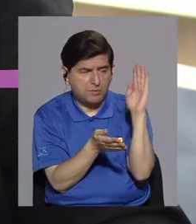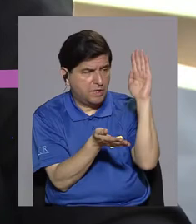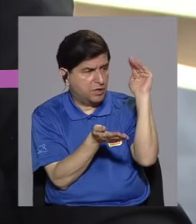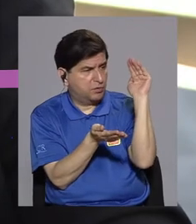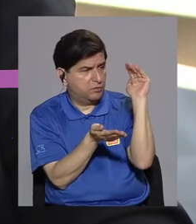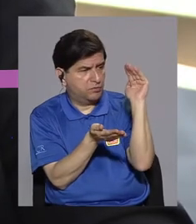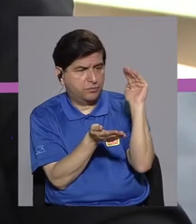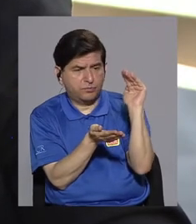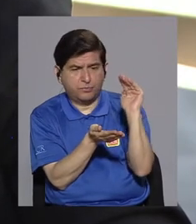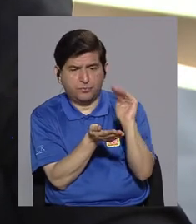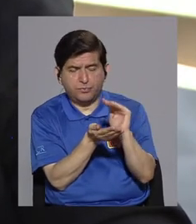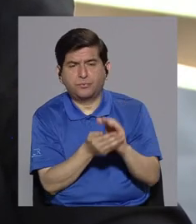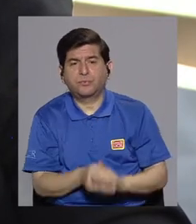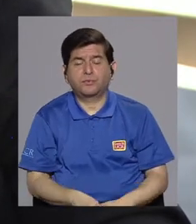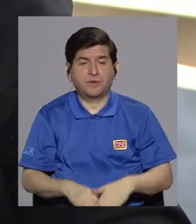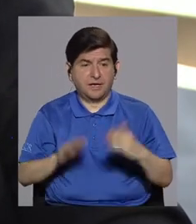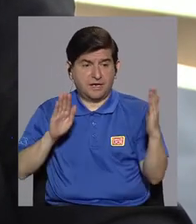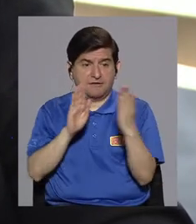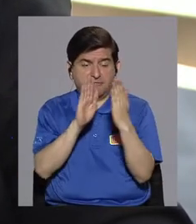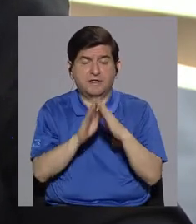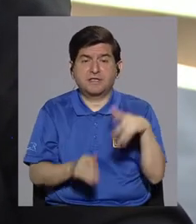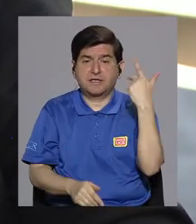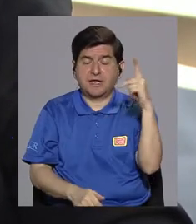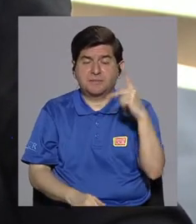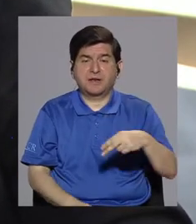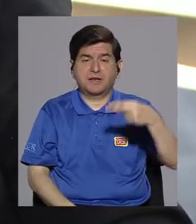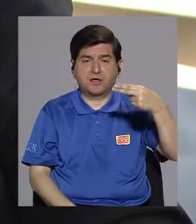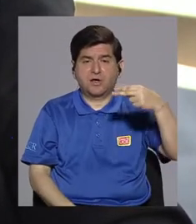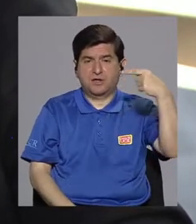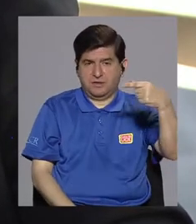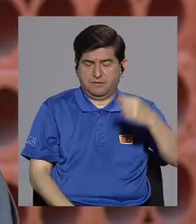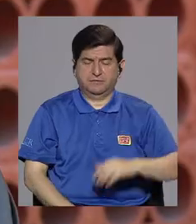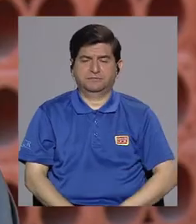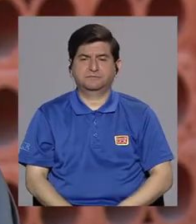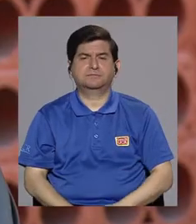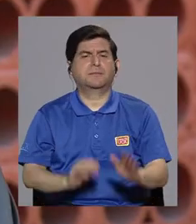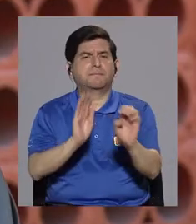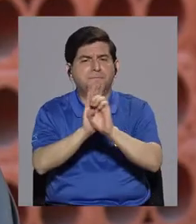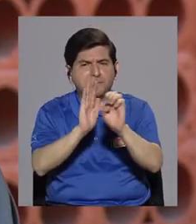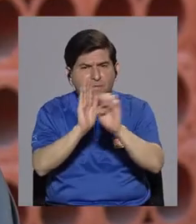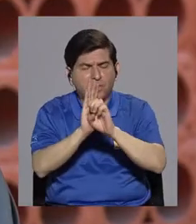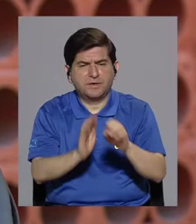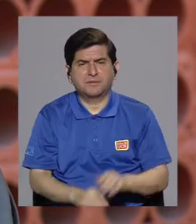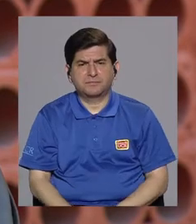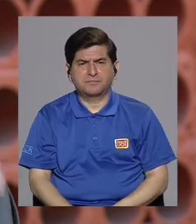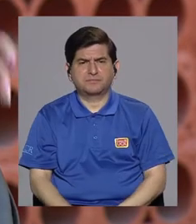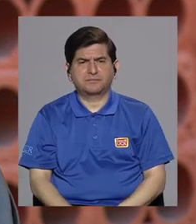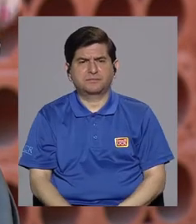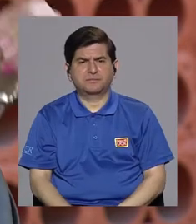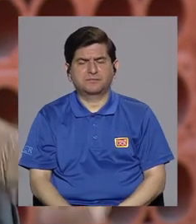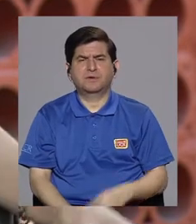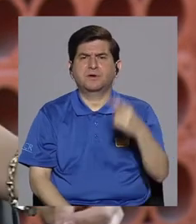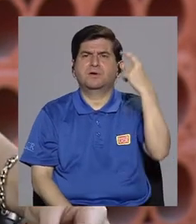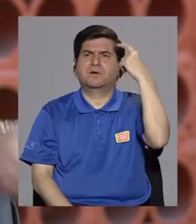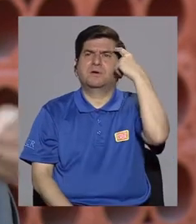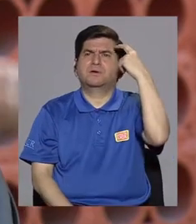reducir la exposición y el riesgo a mercurio. Por ejemplo, tal vez a